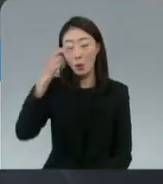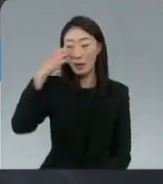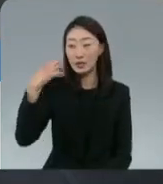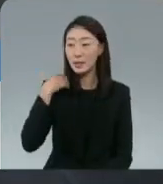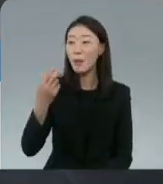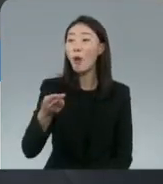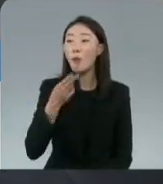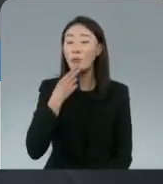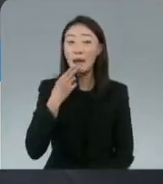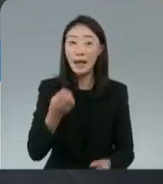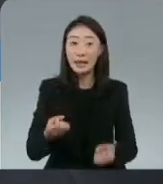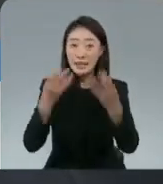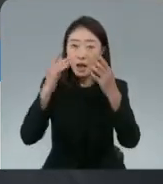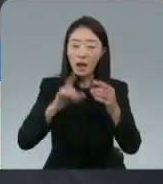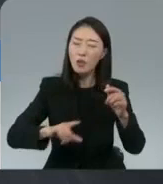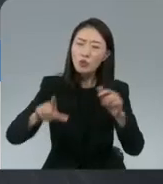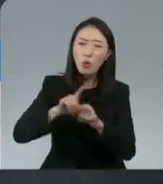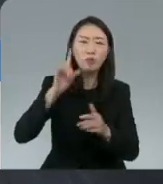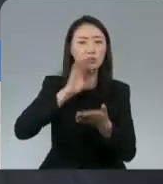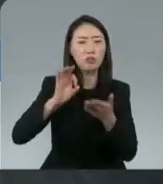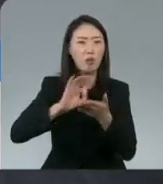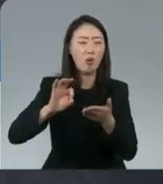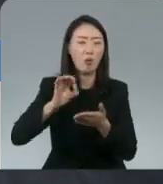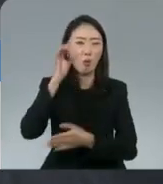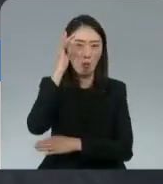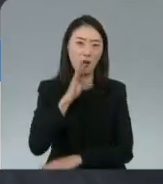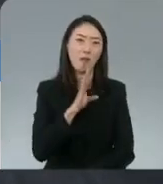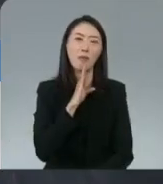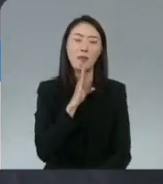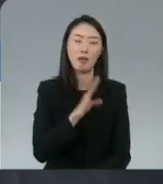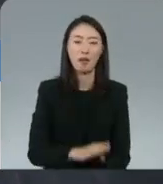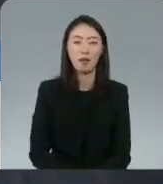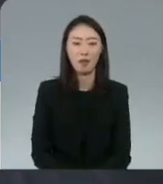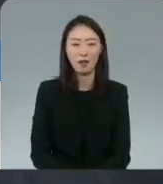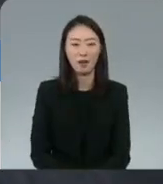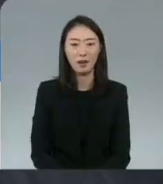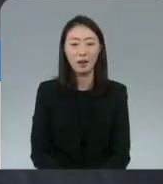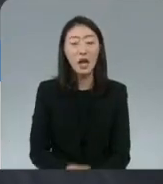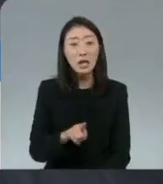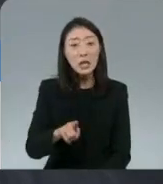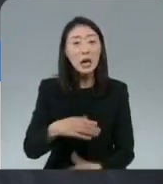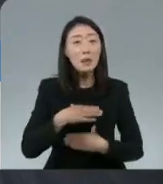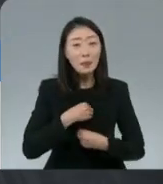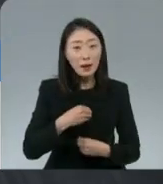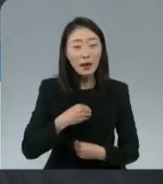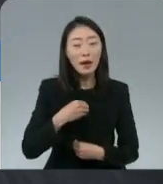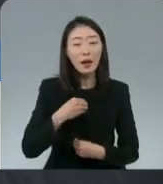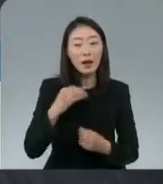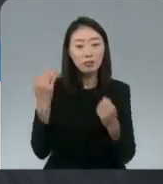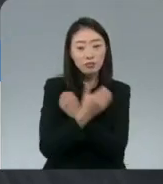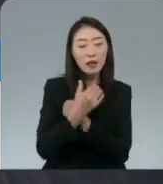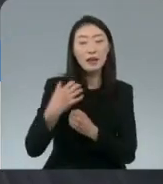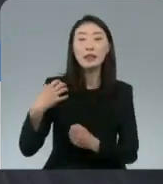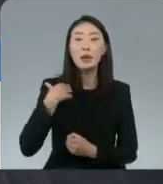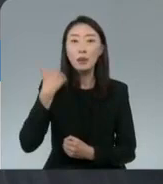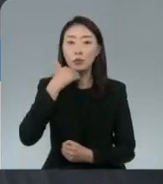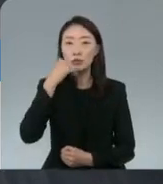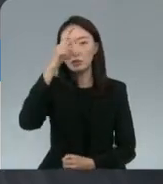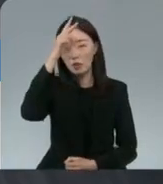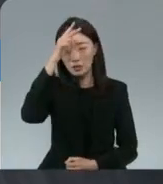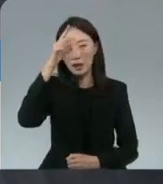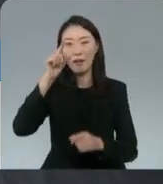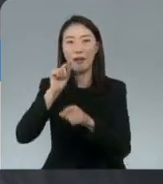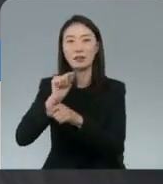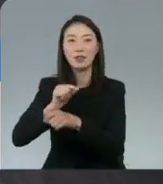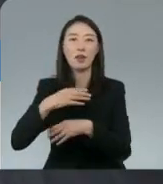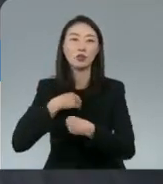los altares fúnebres permanecerán abiertos hasta el sábado 5 fecha en la que culmina el periodo de luto nacional decretado por Corea del Sur tras